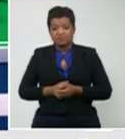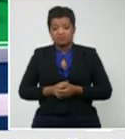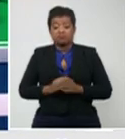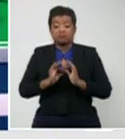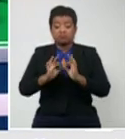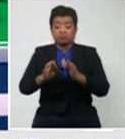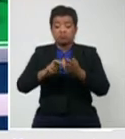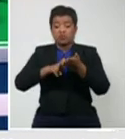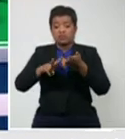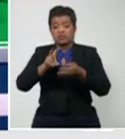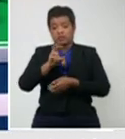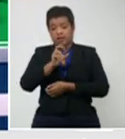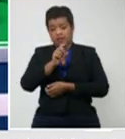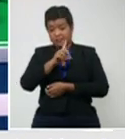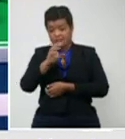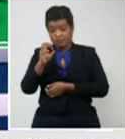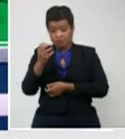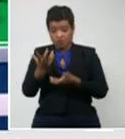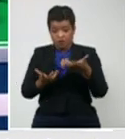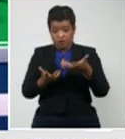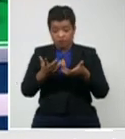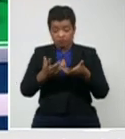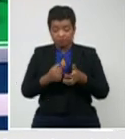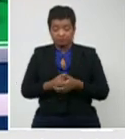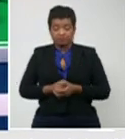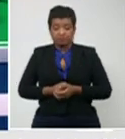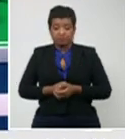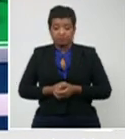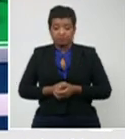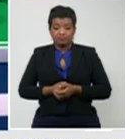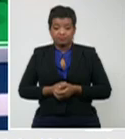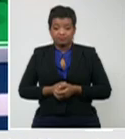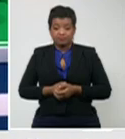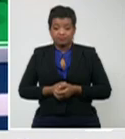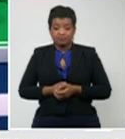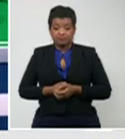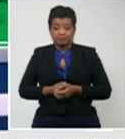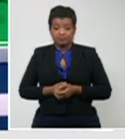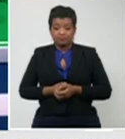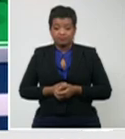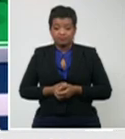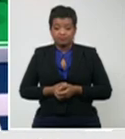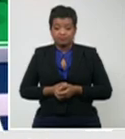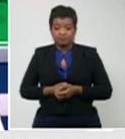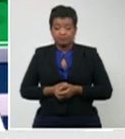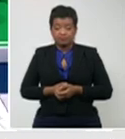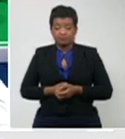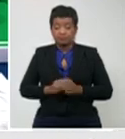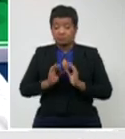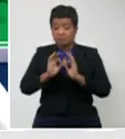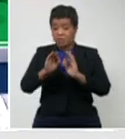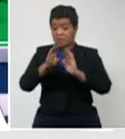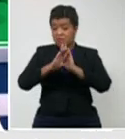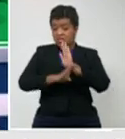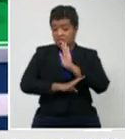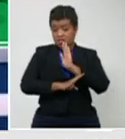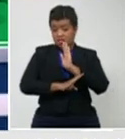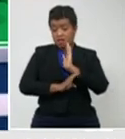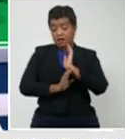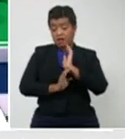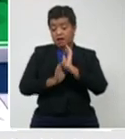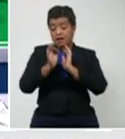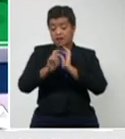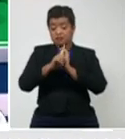Cienfuegos. Y bueno, pues entre las medidas que se adoptan, quizás no es una provincia que tenga de las mayores